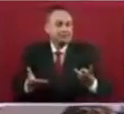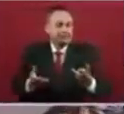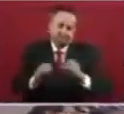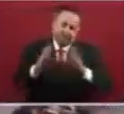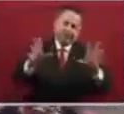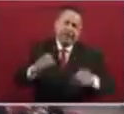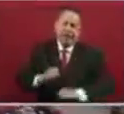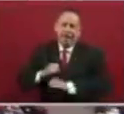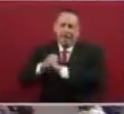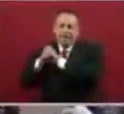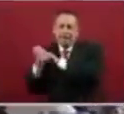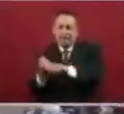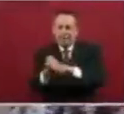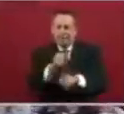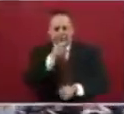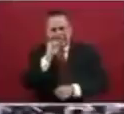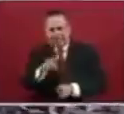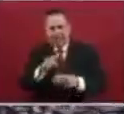béisbol.